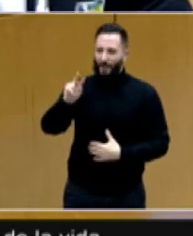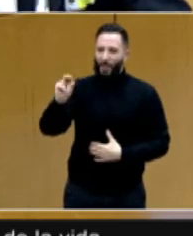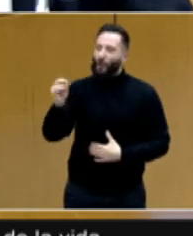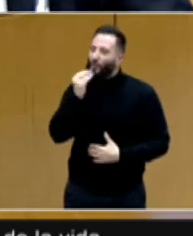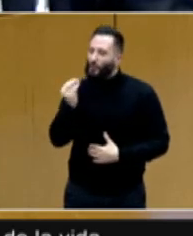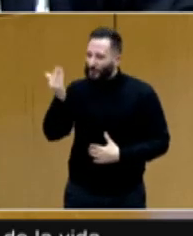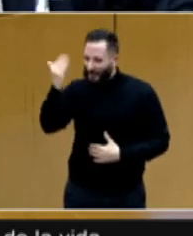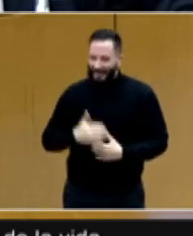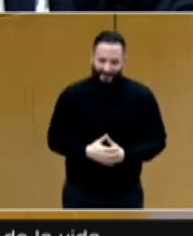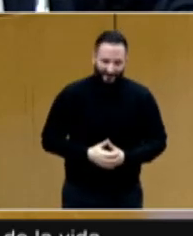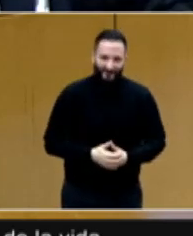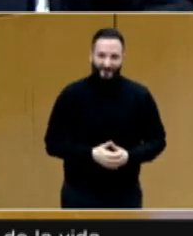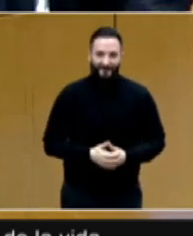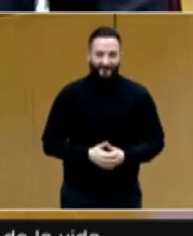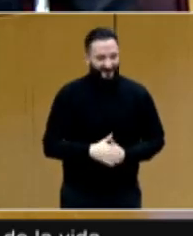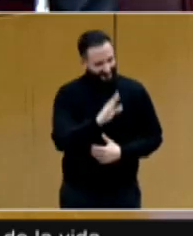días